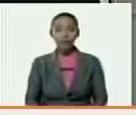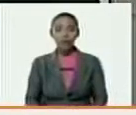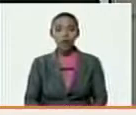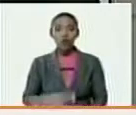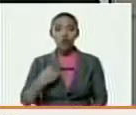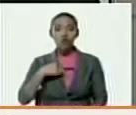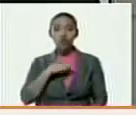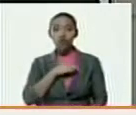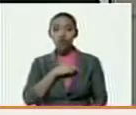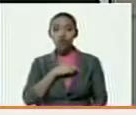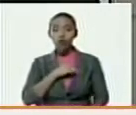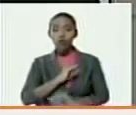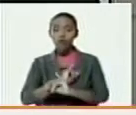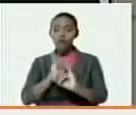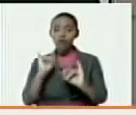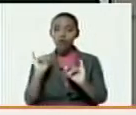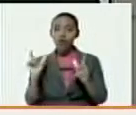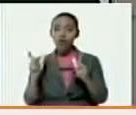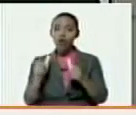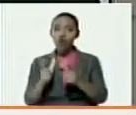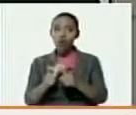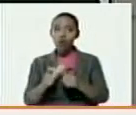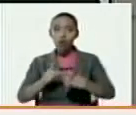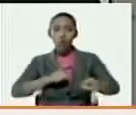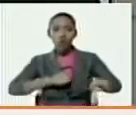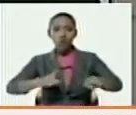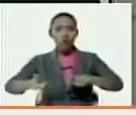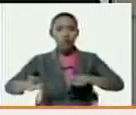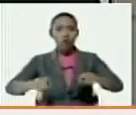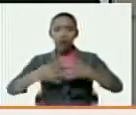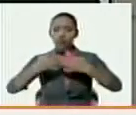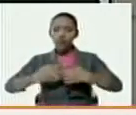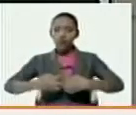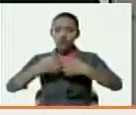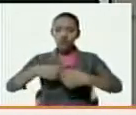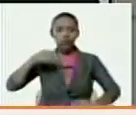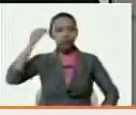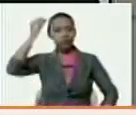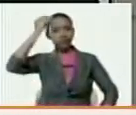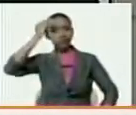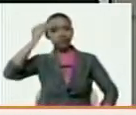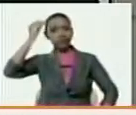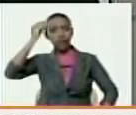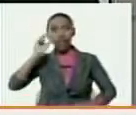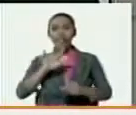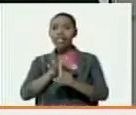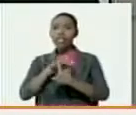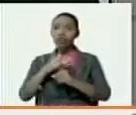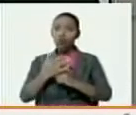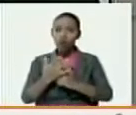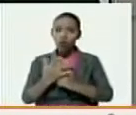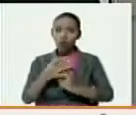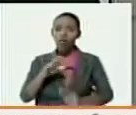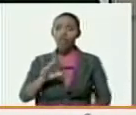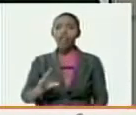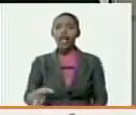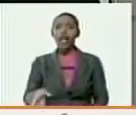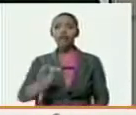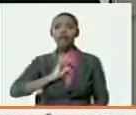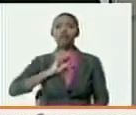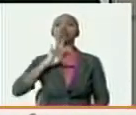a concluir una reunión de coordinación y de análisis de la situación del virus el coronavirus